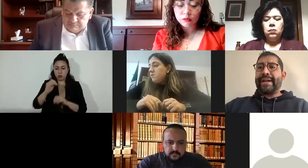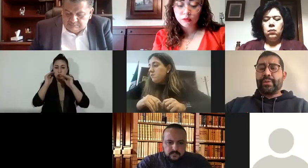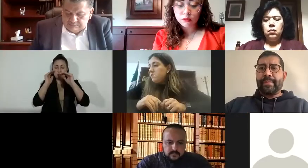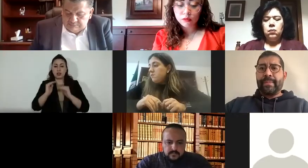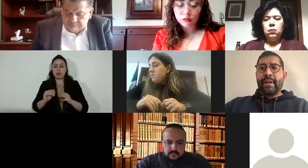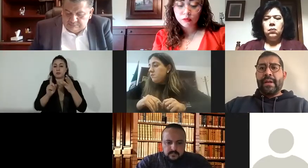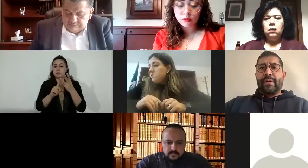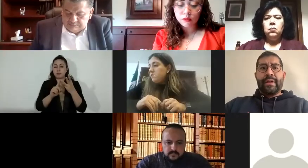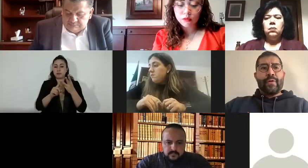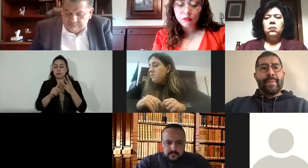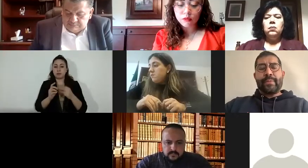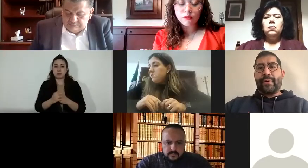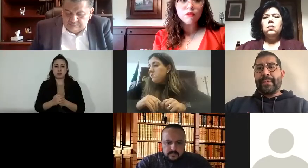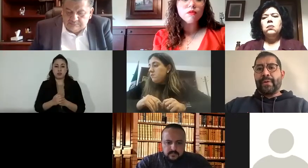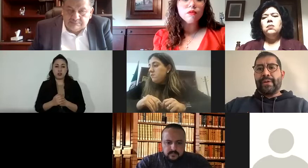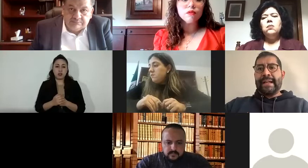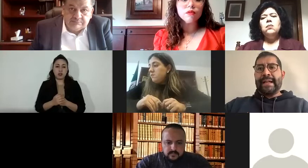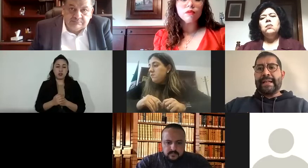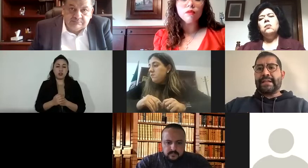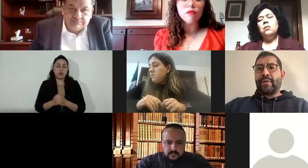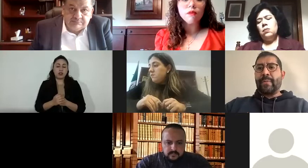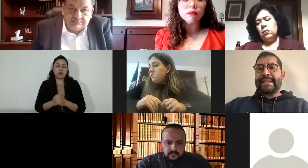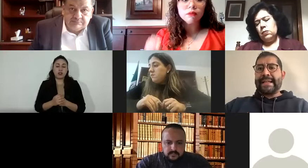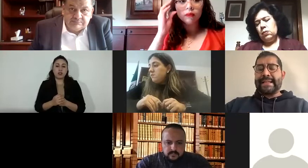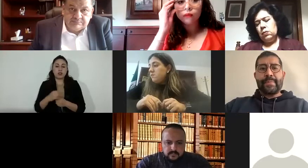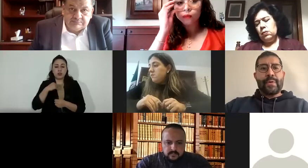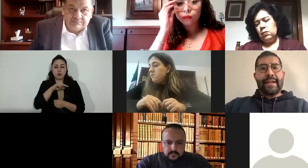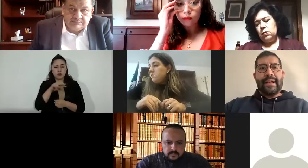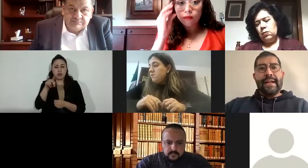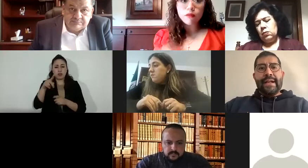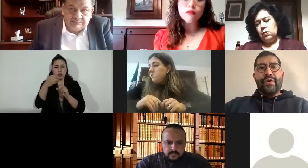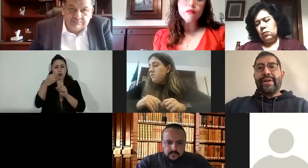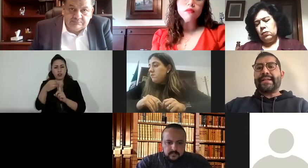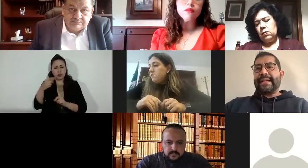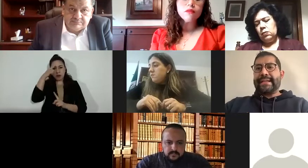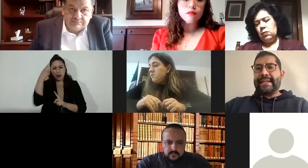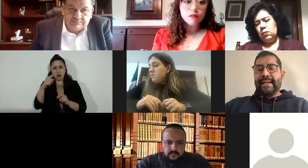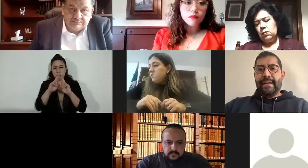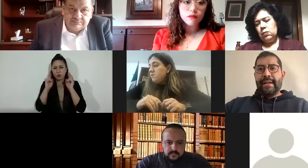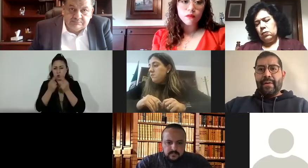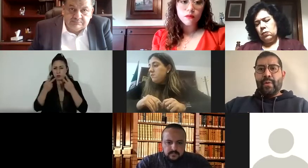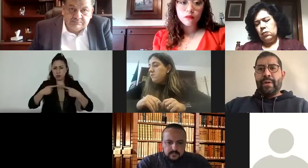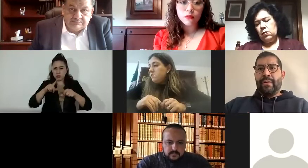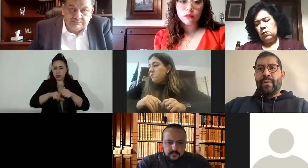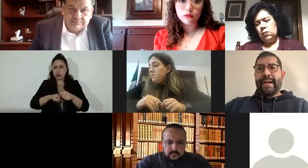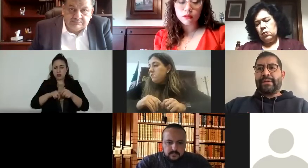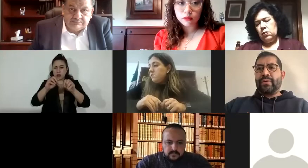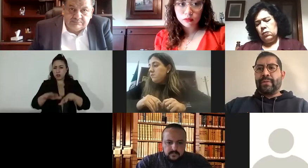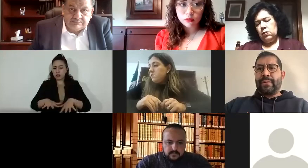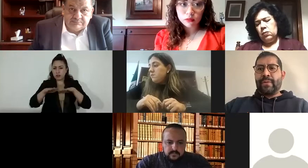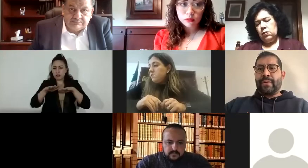el formato propio de las comparecencias, porque no es en sí